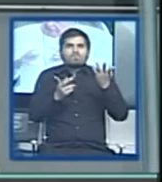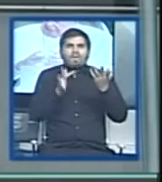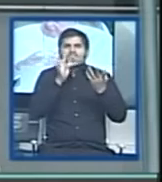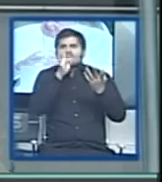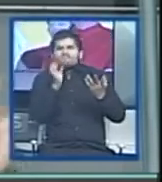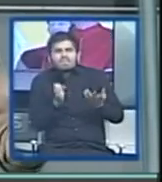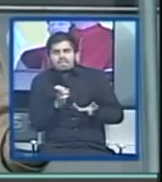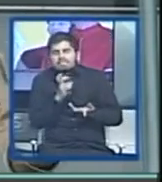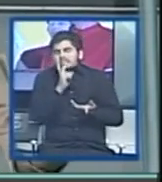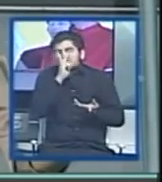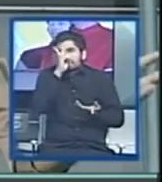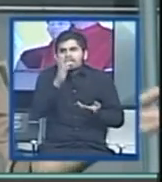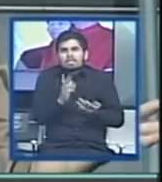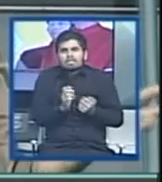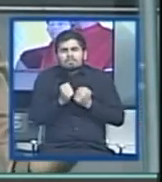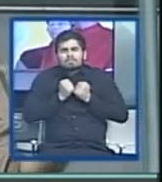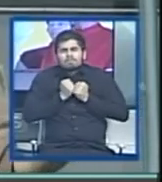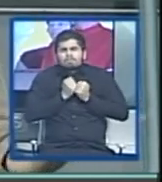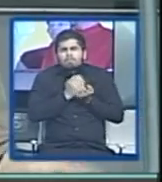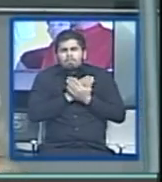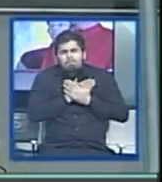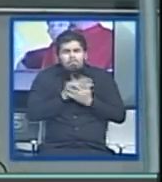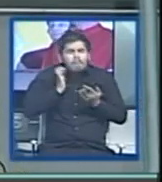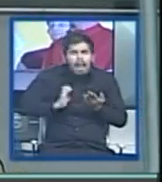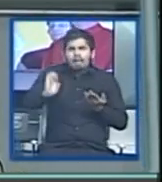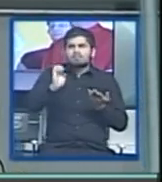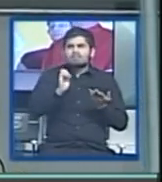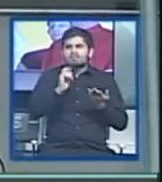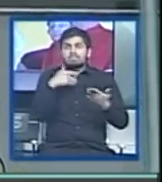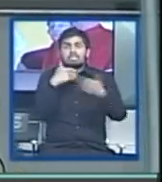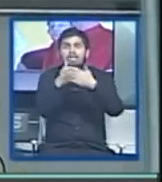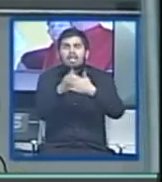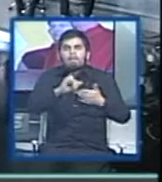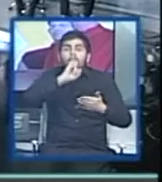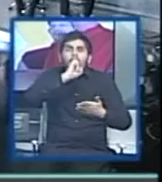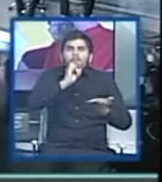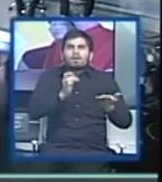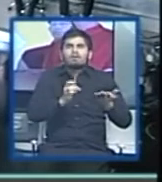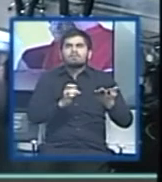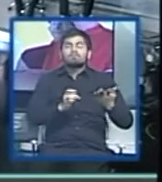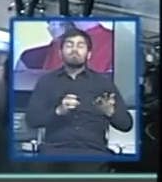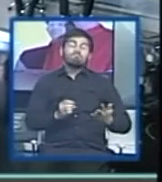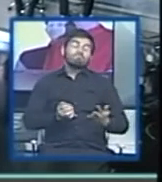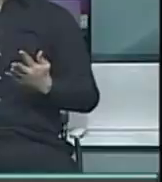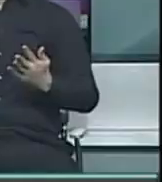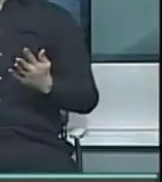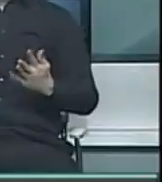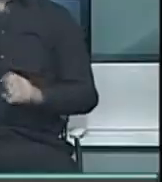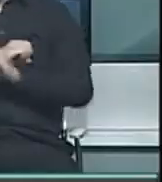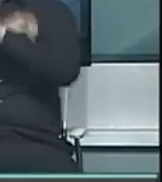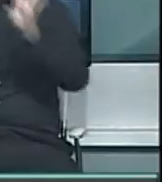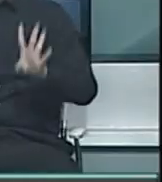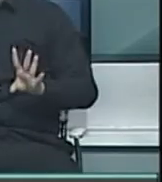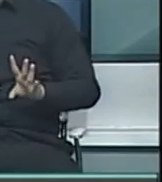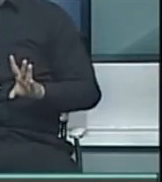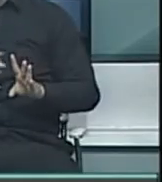ese sentido? También teniendo un lugar especial donde quizás están un poco más cerca del Papa Francisco. Claro, como todos, yo creo que